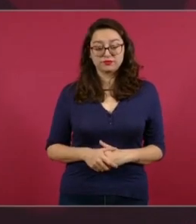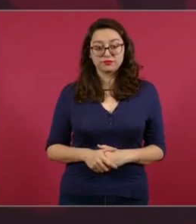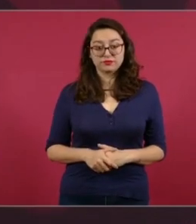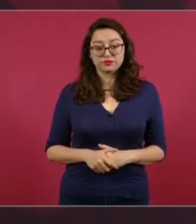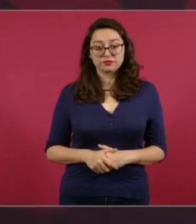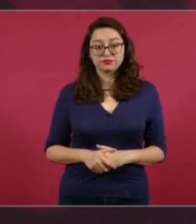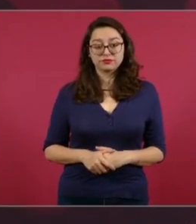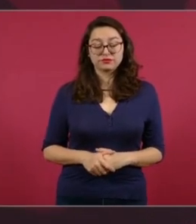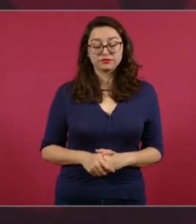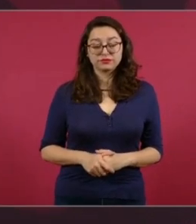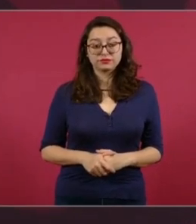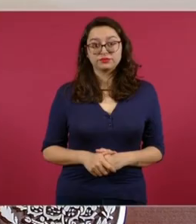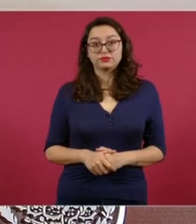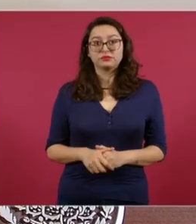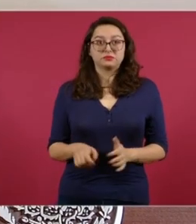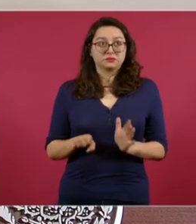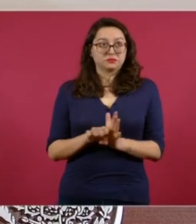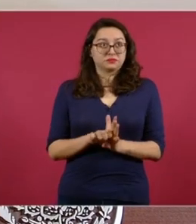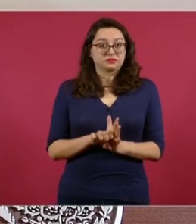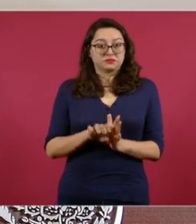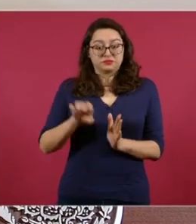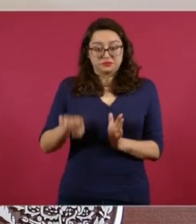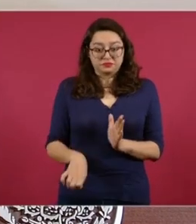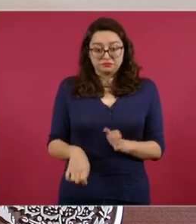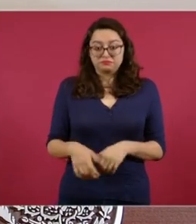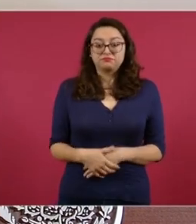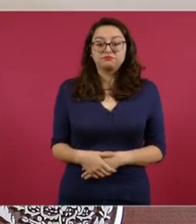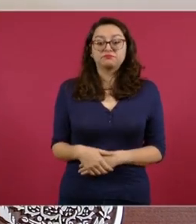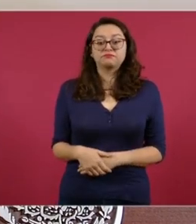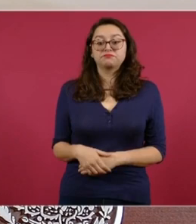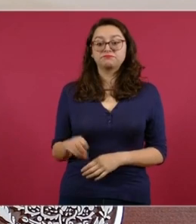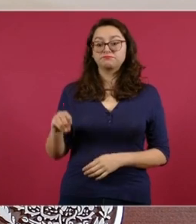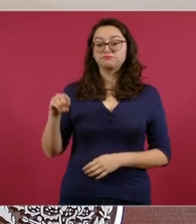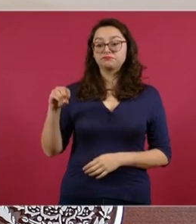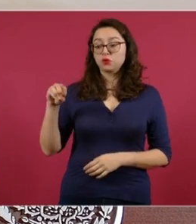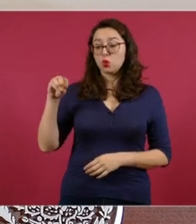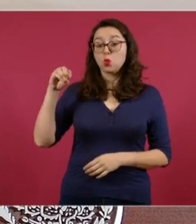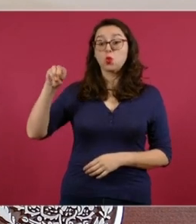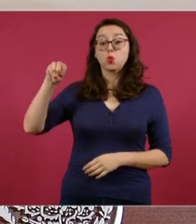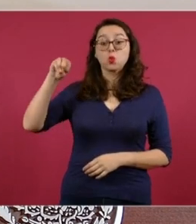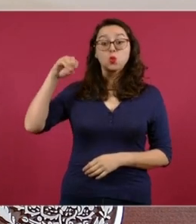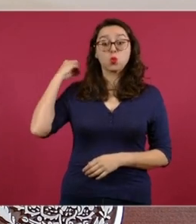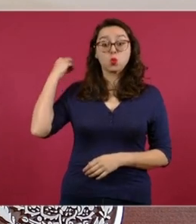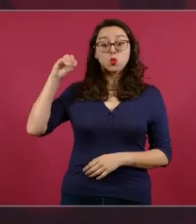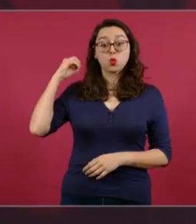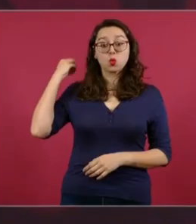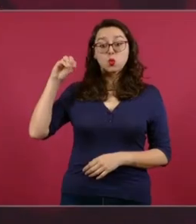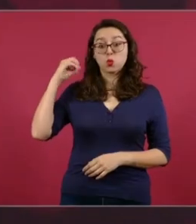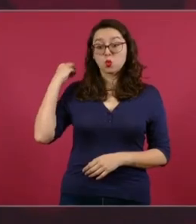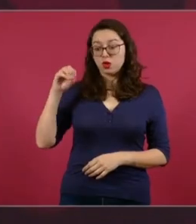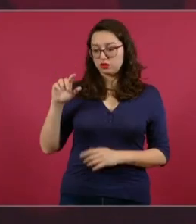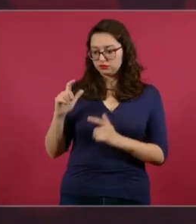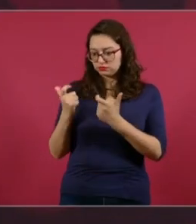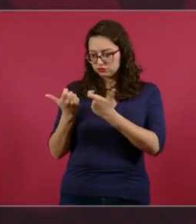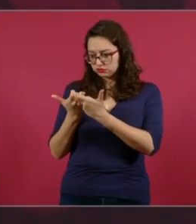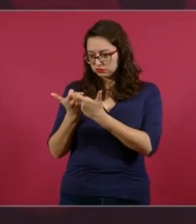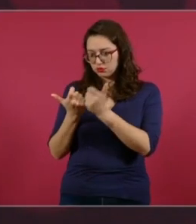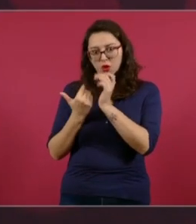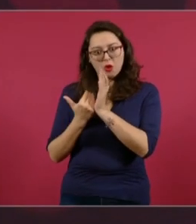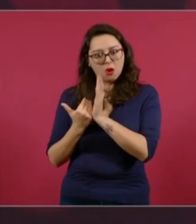y tiene que ver con el Istmo, es de los estados del país con más crecimiento